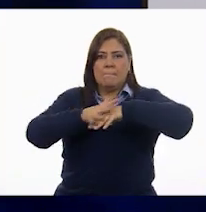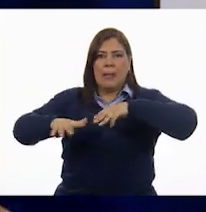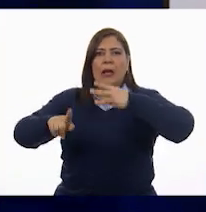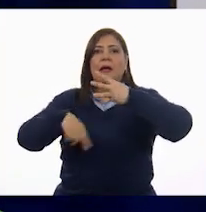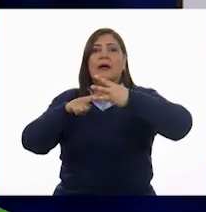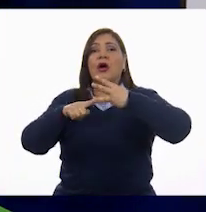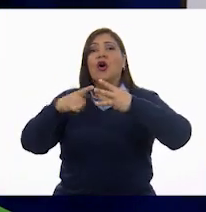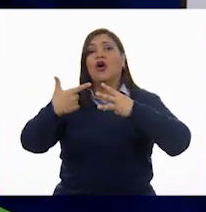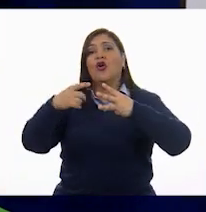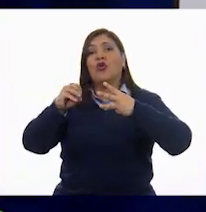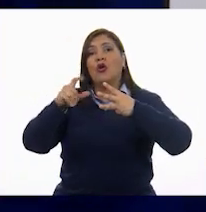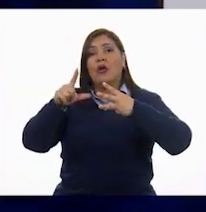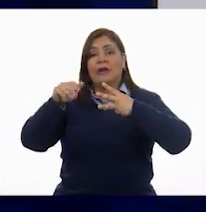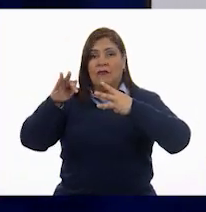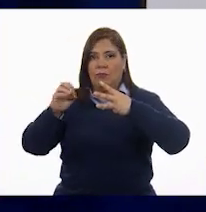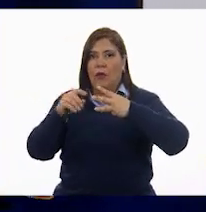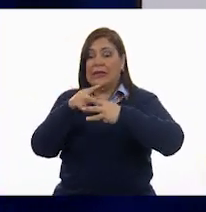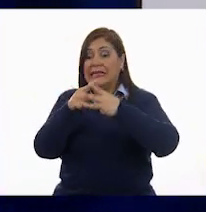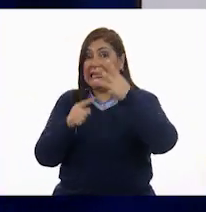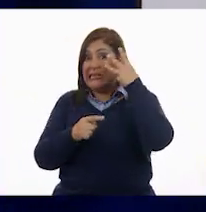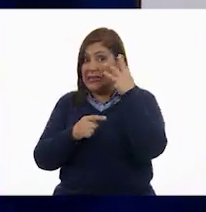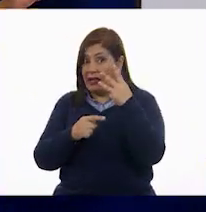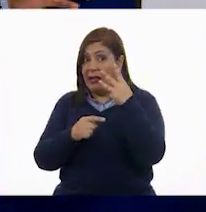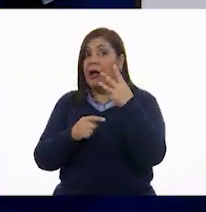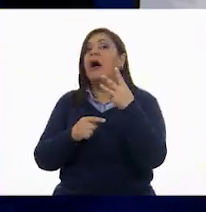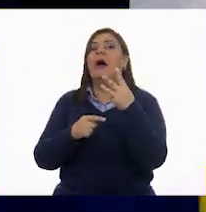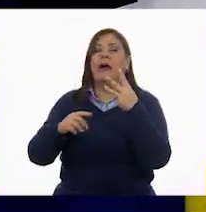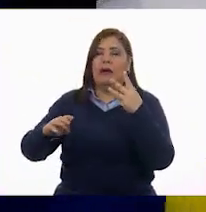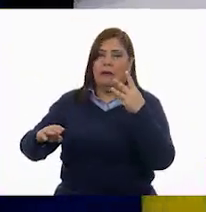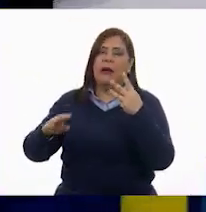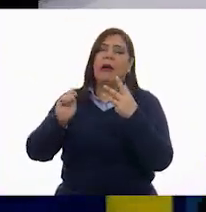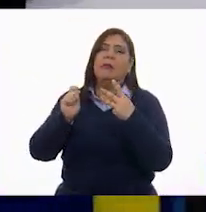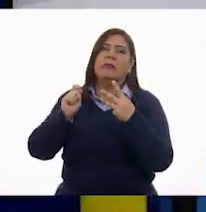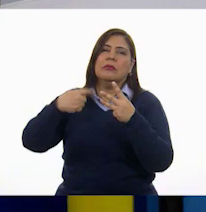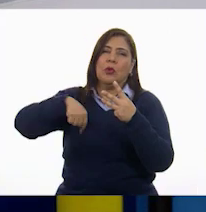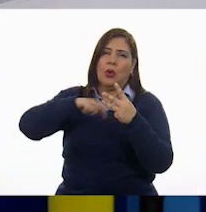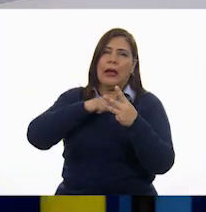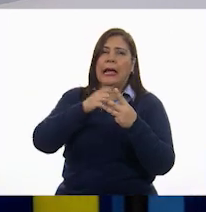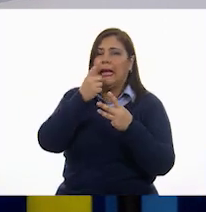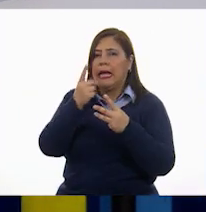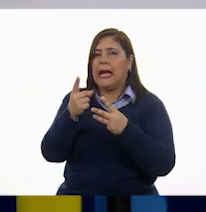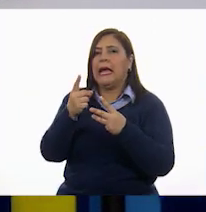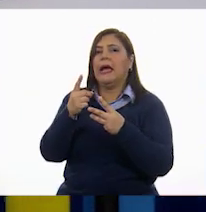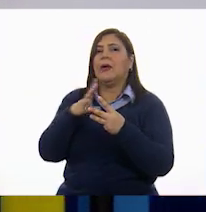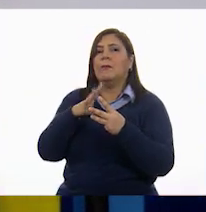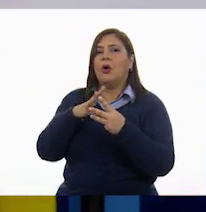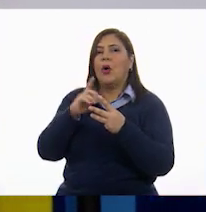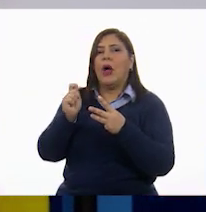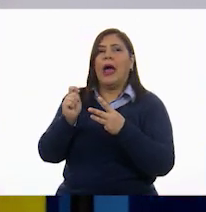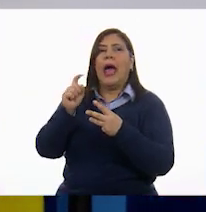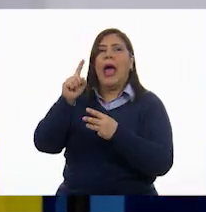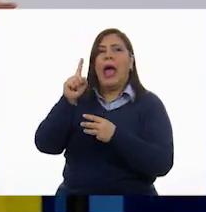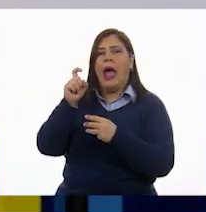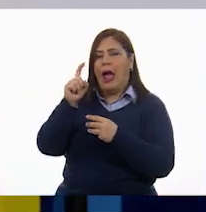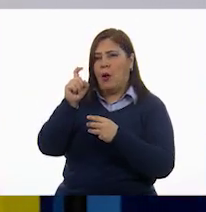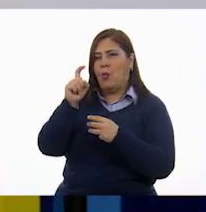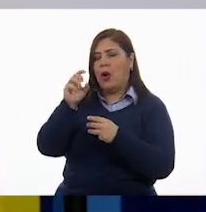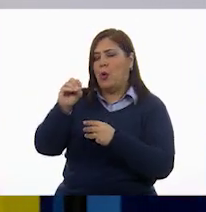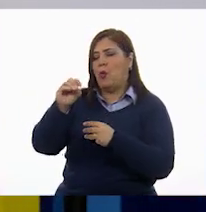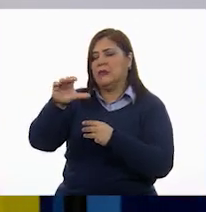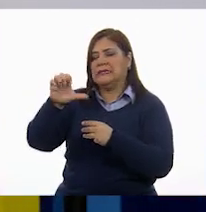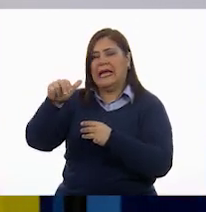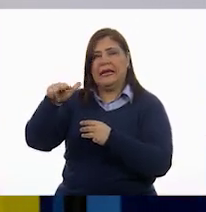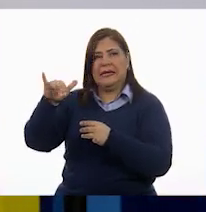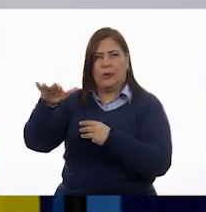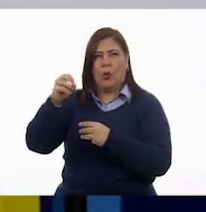Los tres cuerpos de agua son parte de lo que aquí llamamos de cuerpo de agua oceánicos. Pero